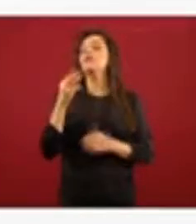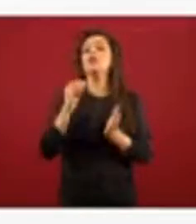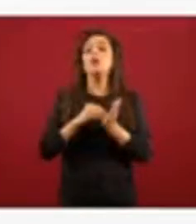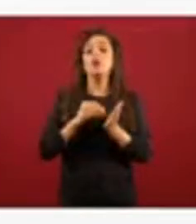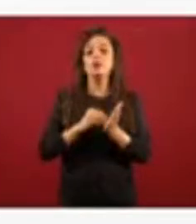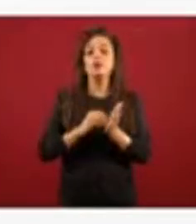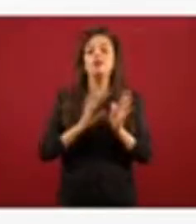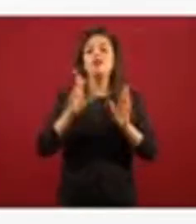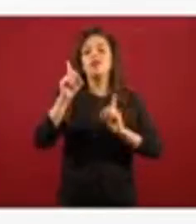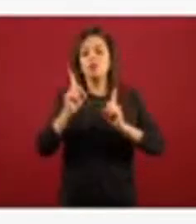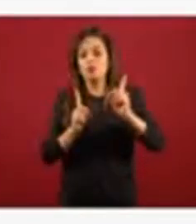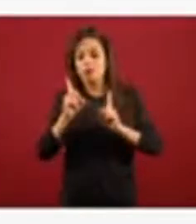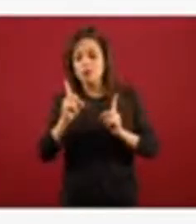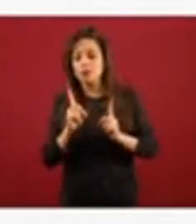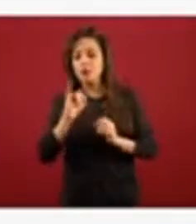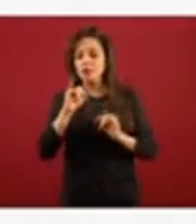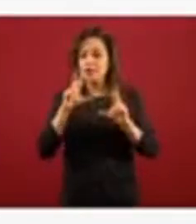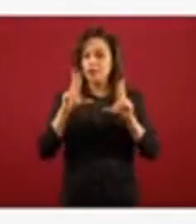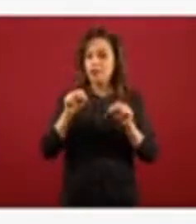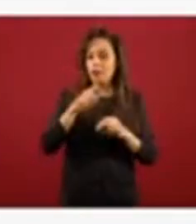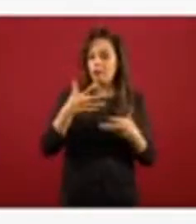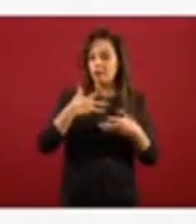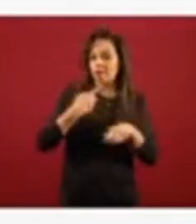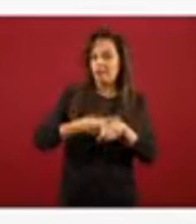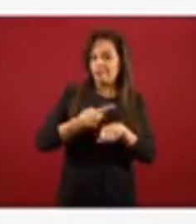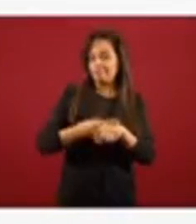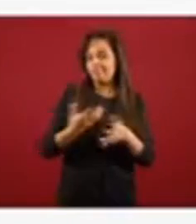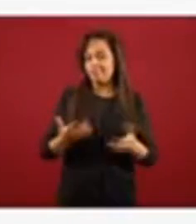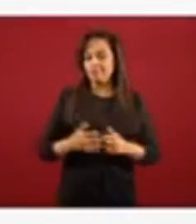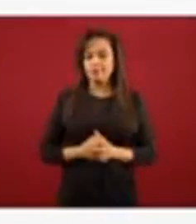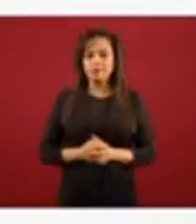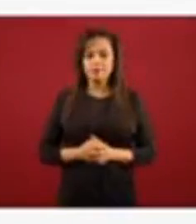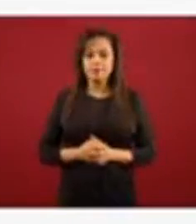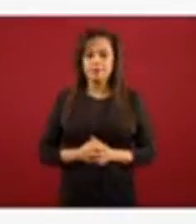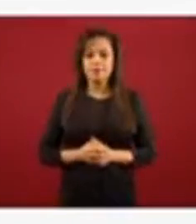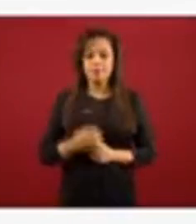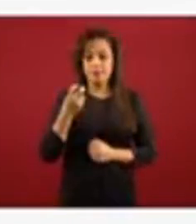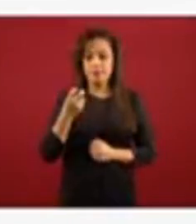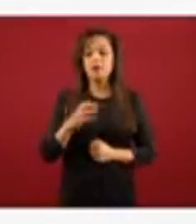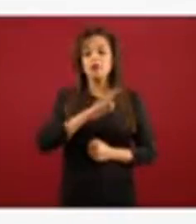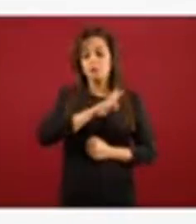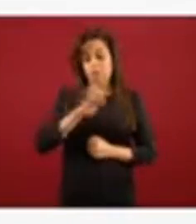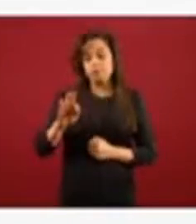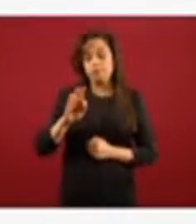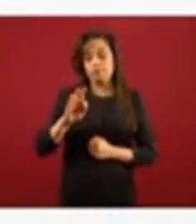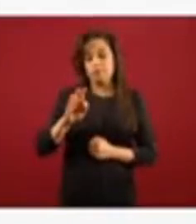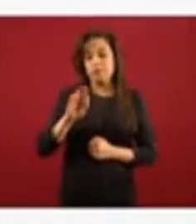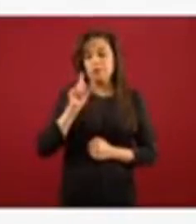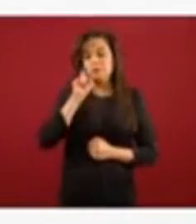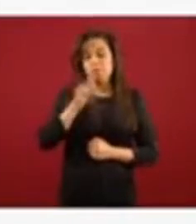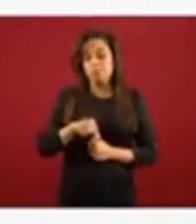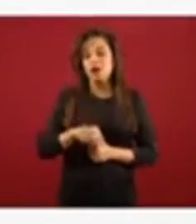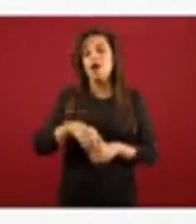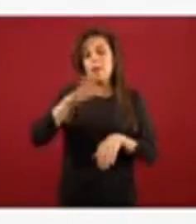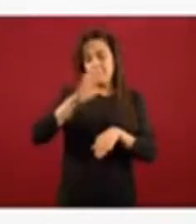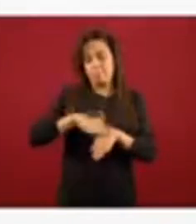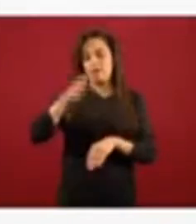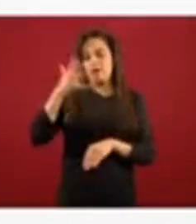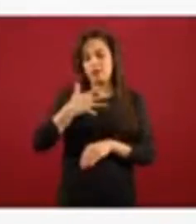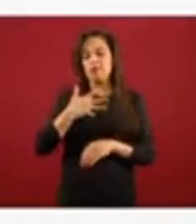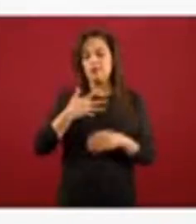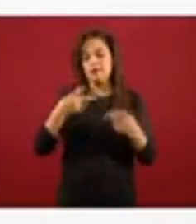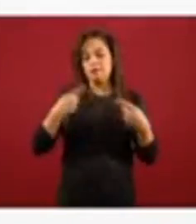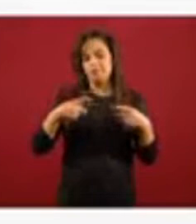como sospechosos, por lo que podríamos lógicamente tener todavía más casos para el día de mañana, y lamentablemente